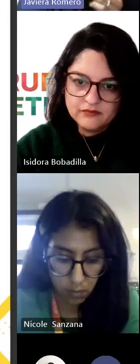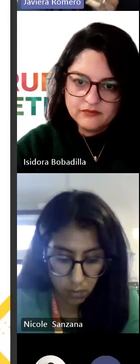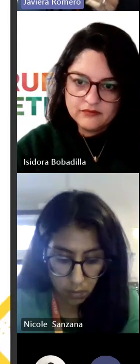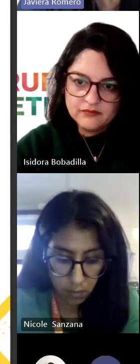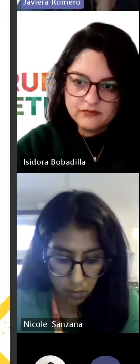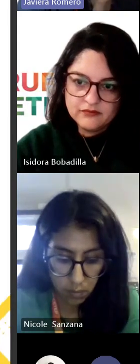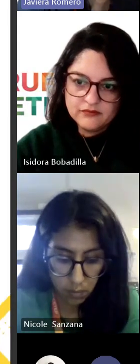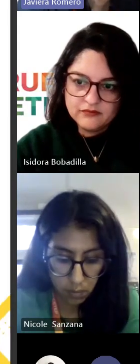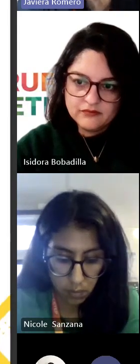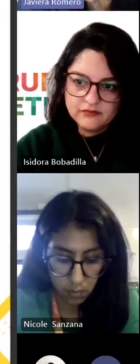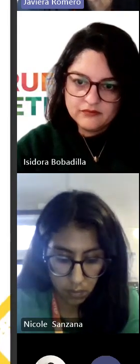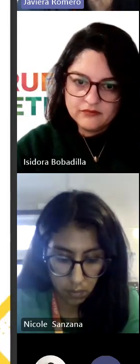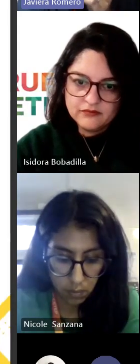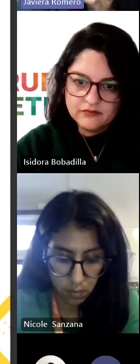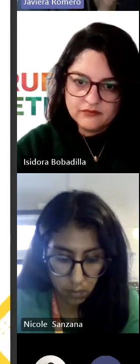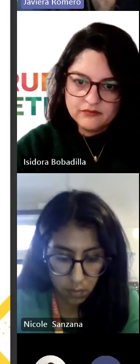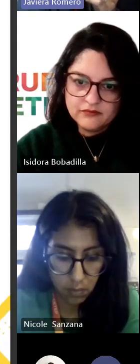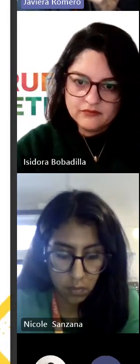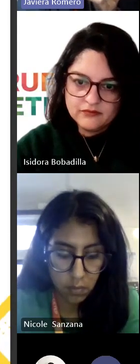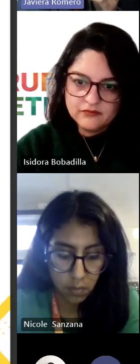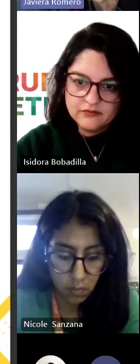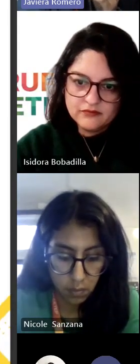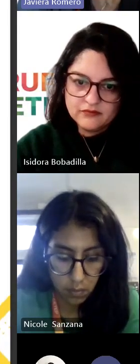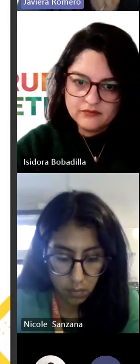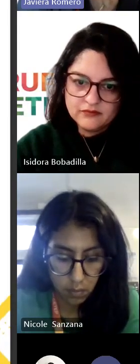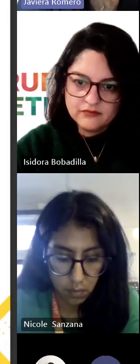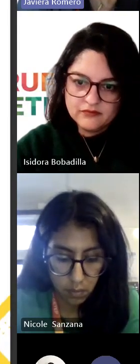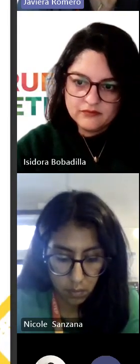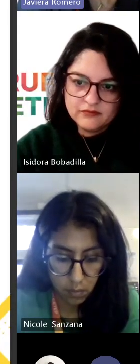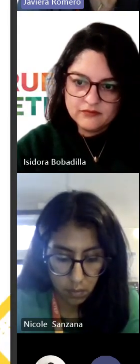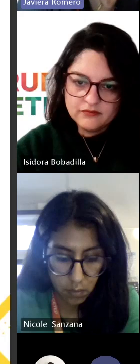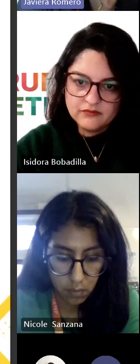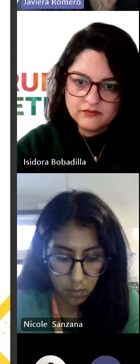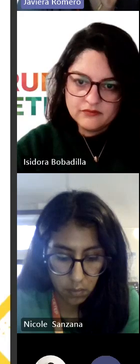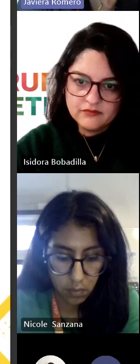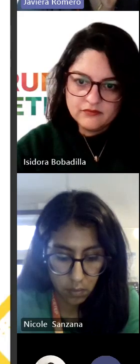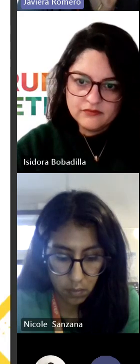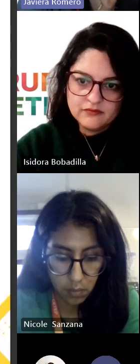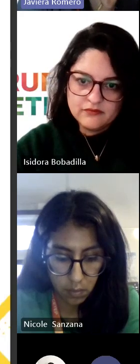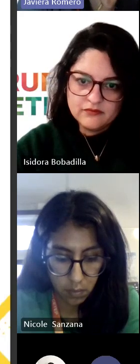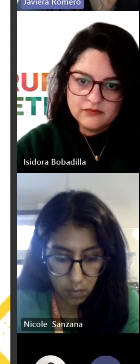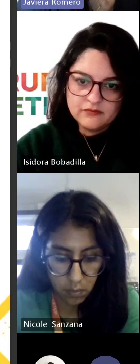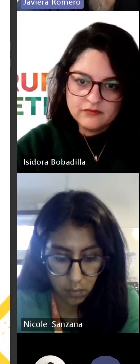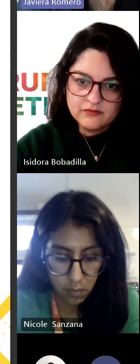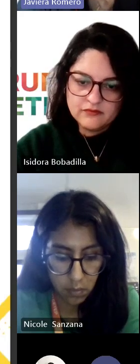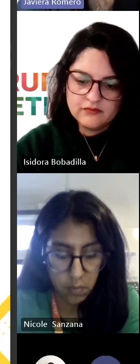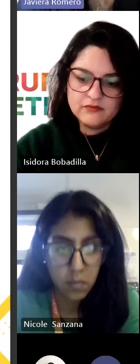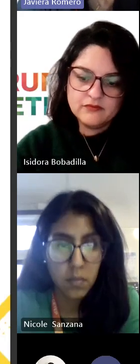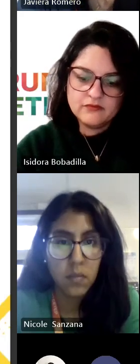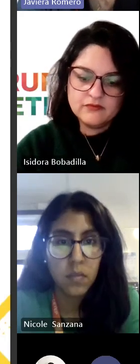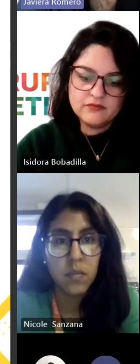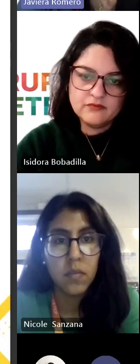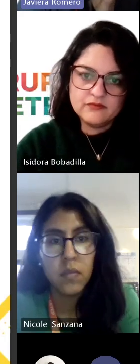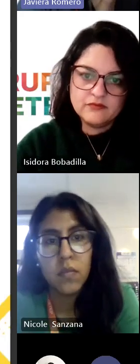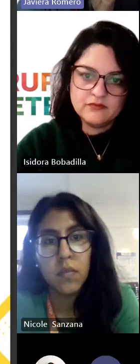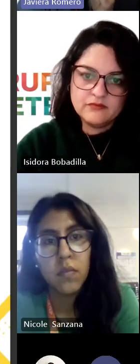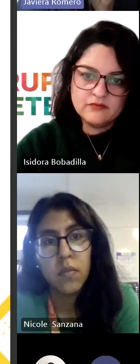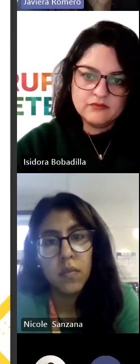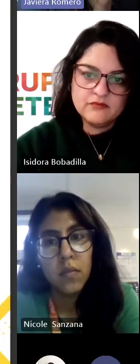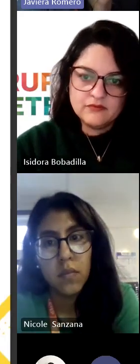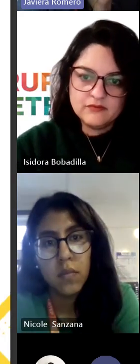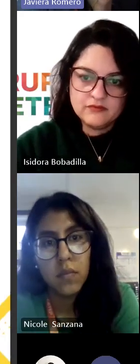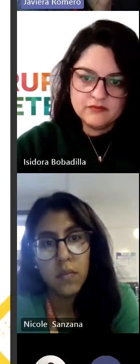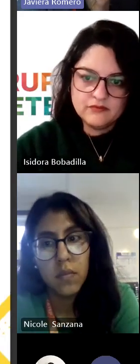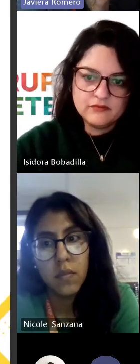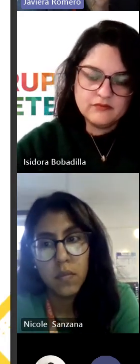Y las dificultades que se puedan ir presentando, y el acompañamiento psicosocial que pueda existir en el colegio es súper